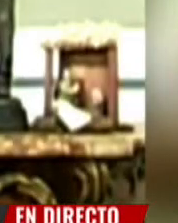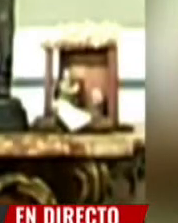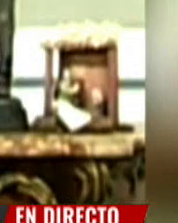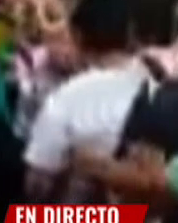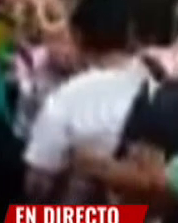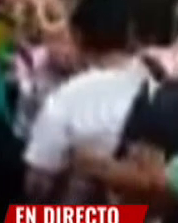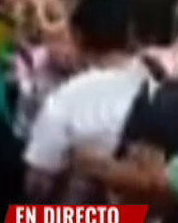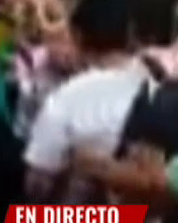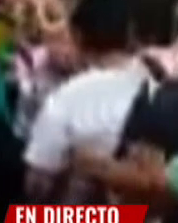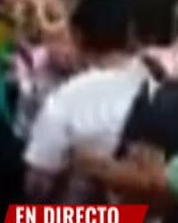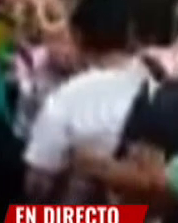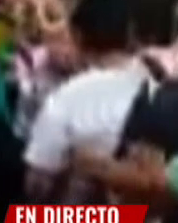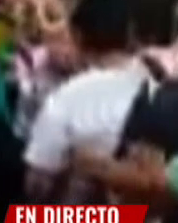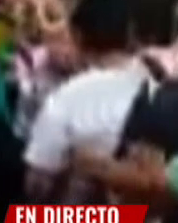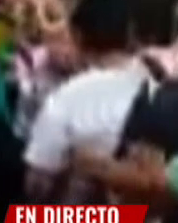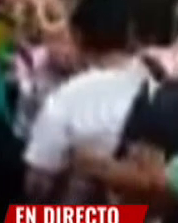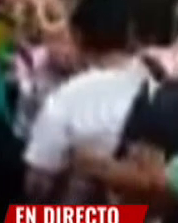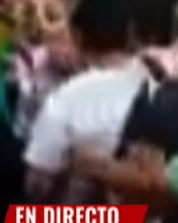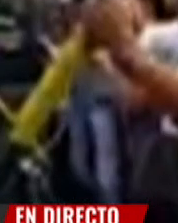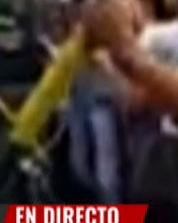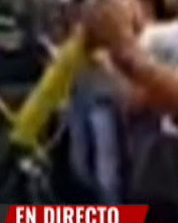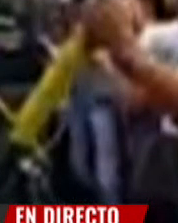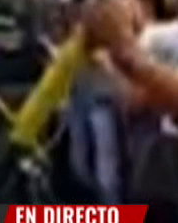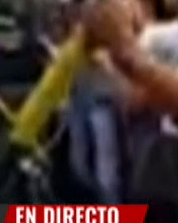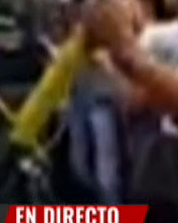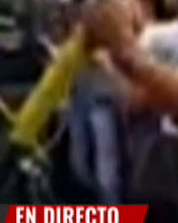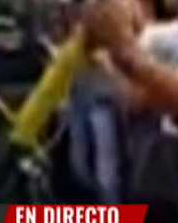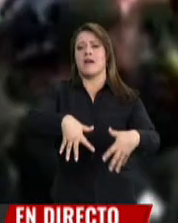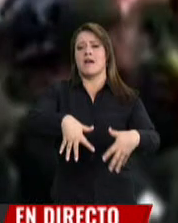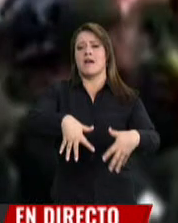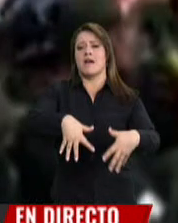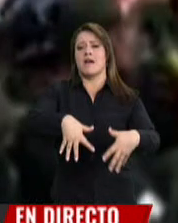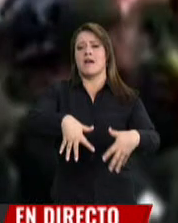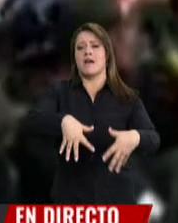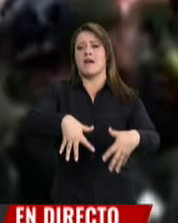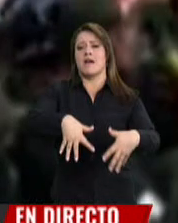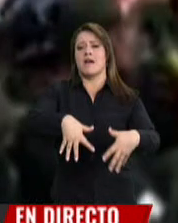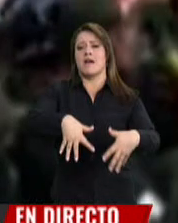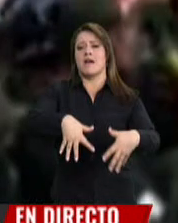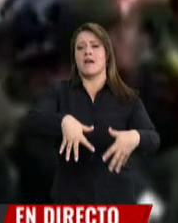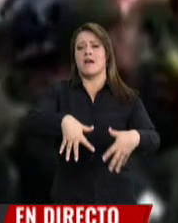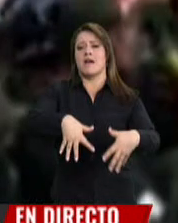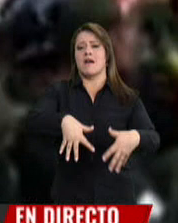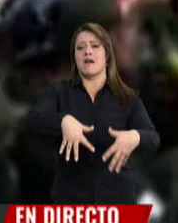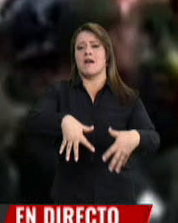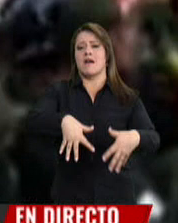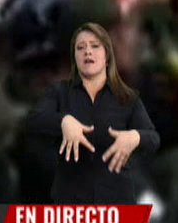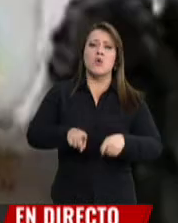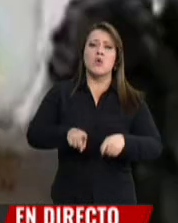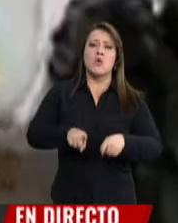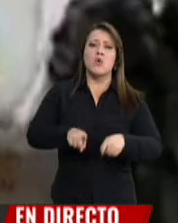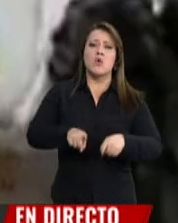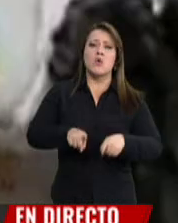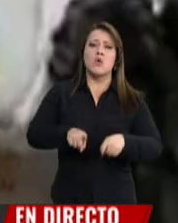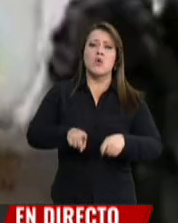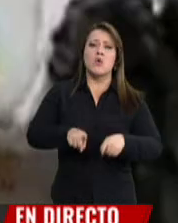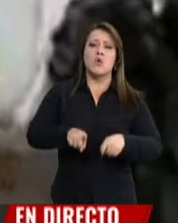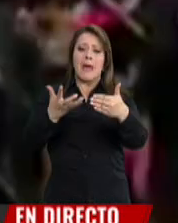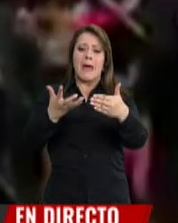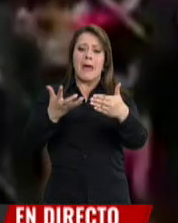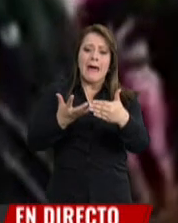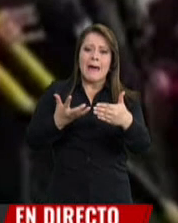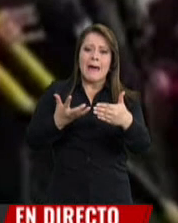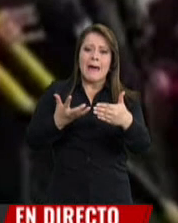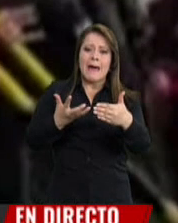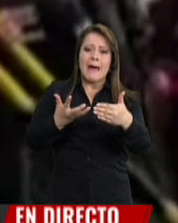Cientos de personas apostadas en el cruce fronterizo entre Venezuela y Colombia para cruzar hacia ambos territorios.